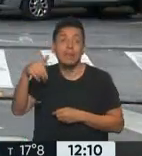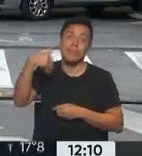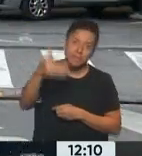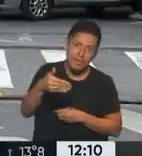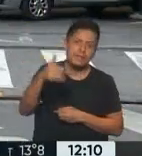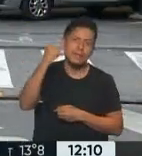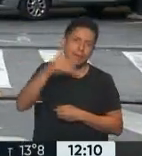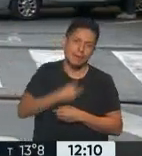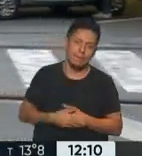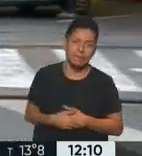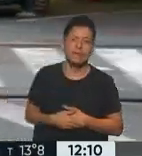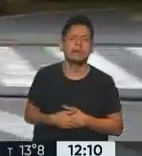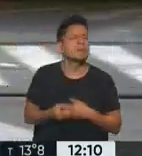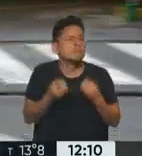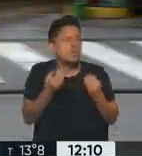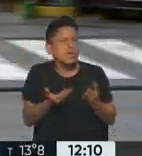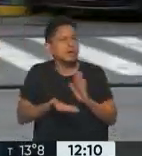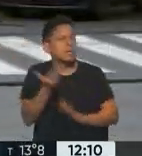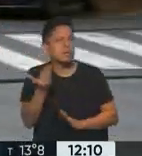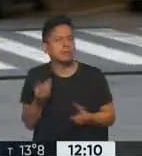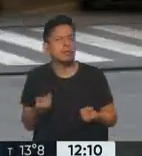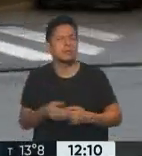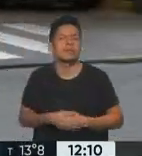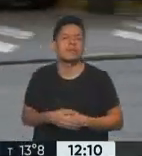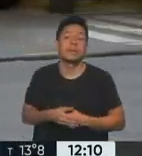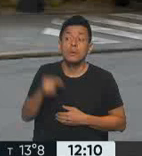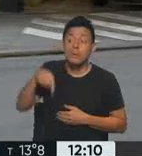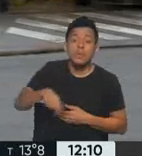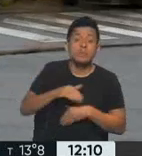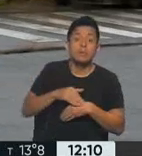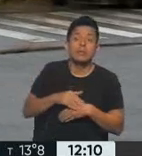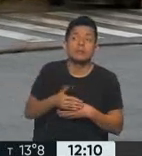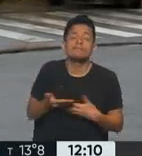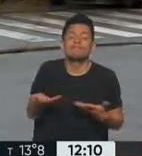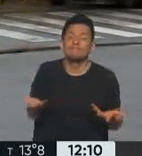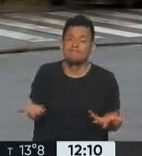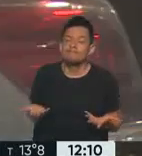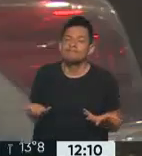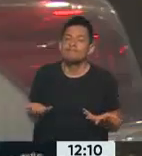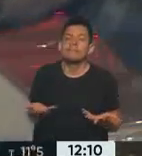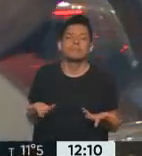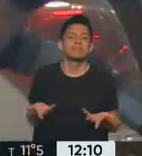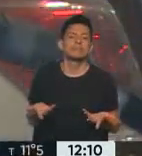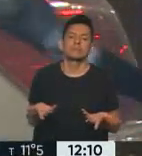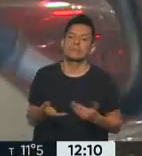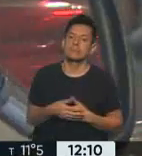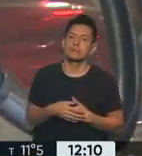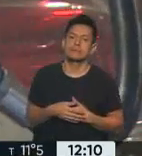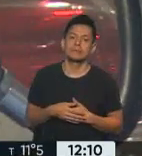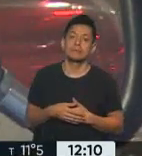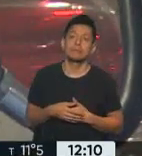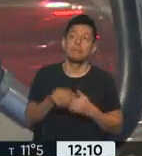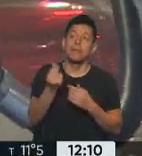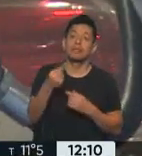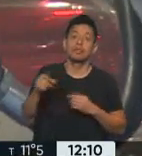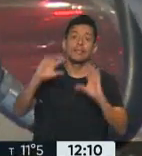qué? Bueno, digamos, el punto específico en este momento es, digamos, manteniendo el crudo internacional,